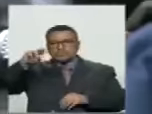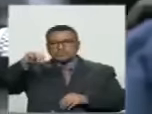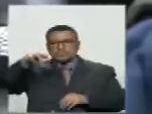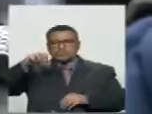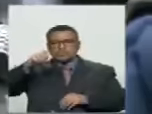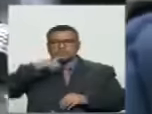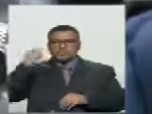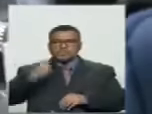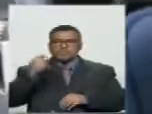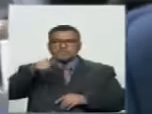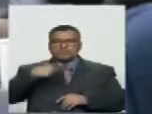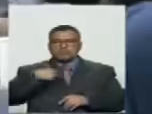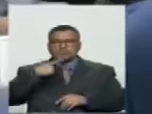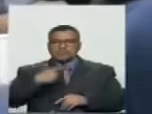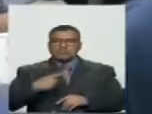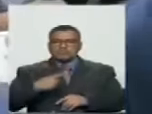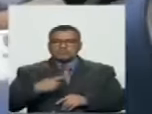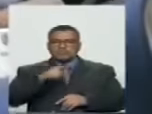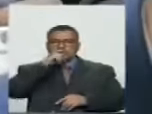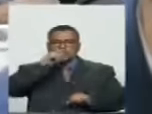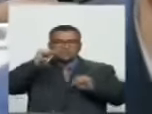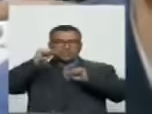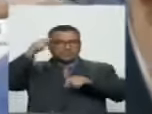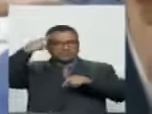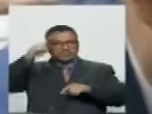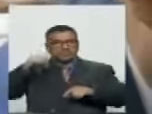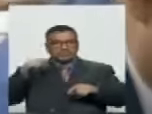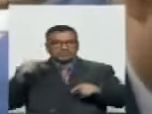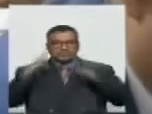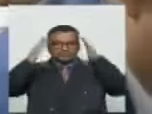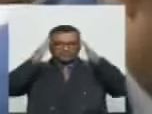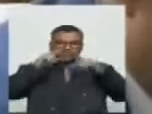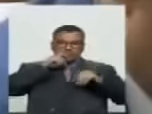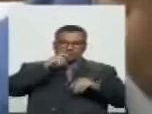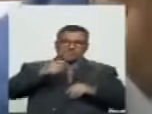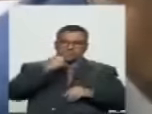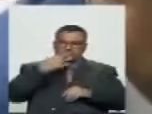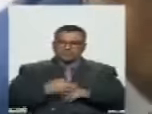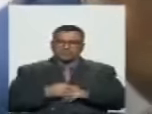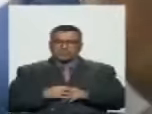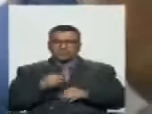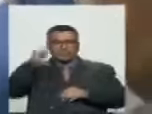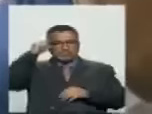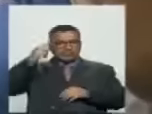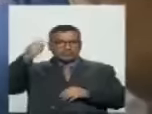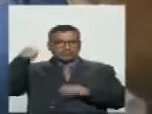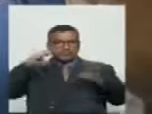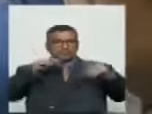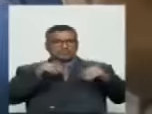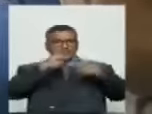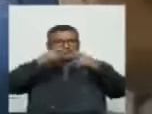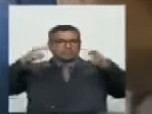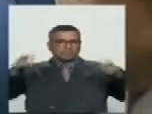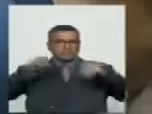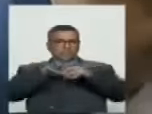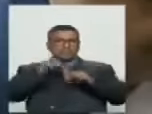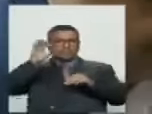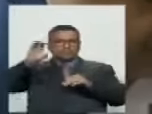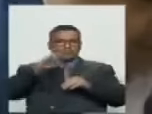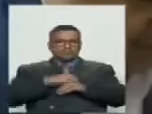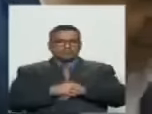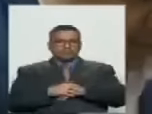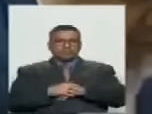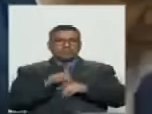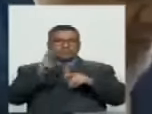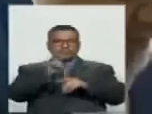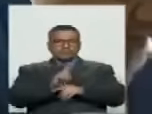Violencia, que dirigió el presidente Nicolás Maduro, que además creo que dio una clase extraordinaria ayer, hablando de estos temas al país.